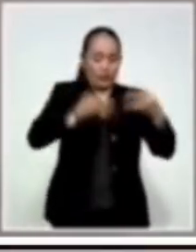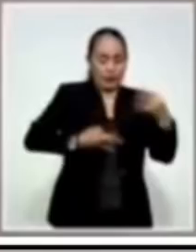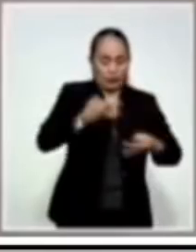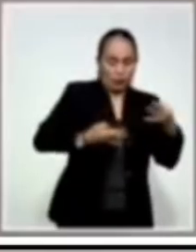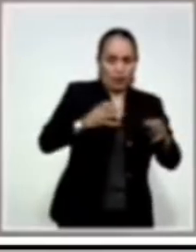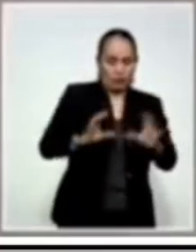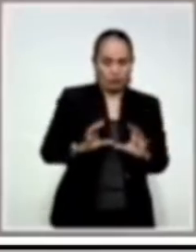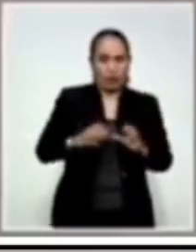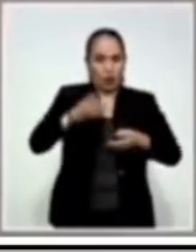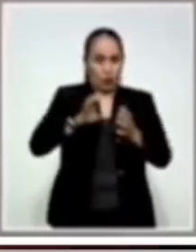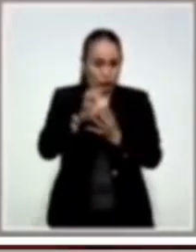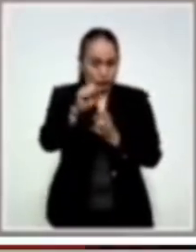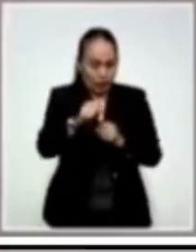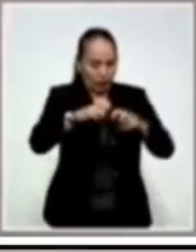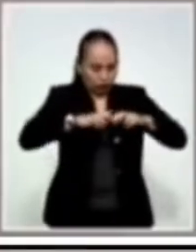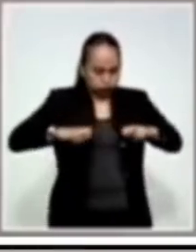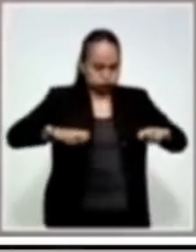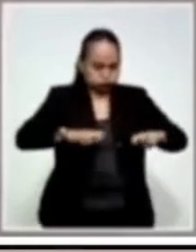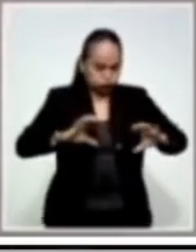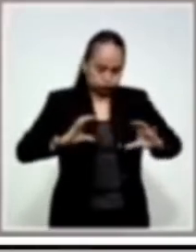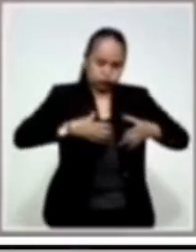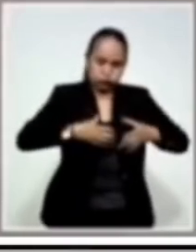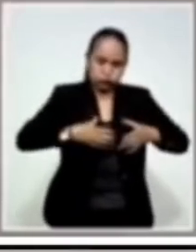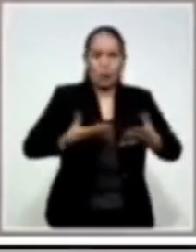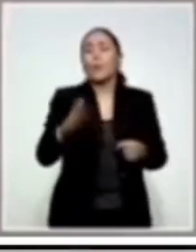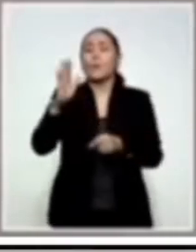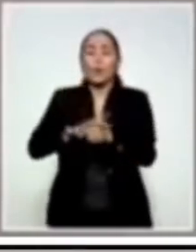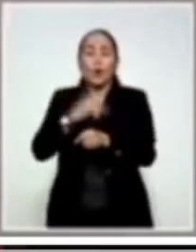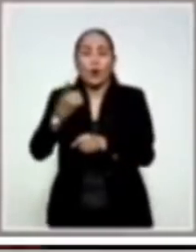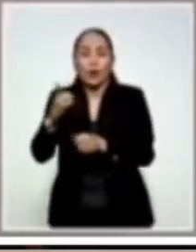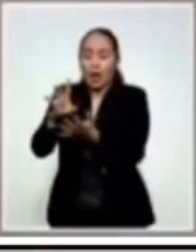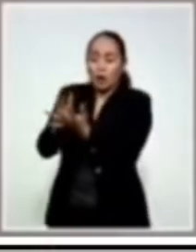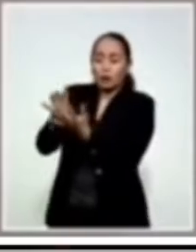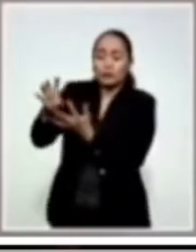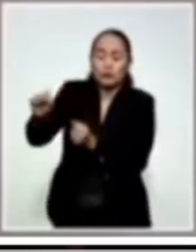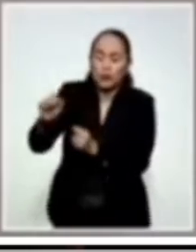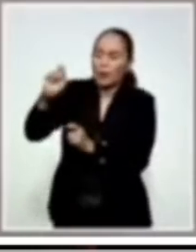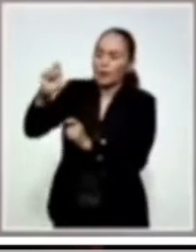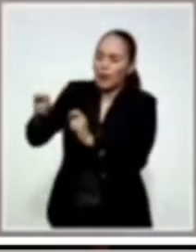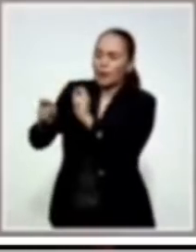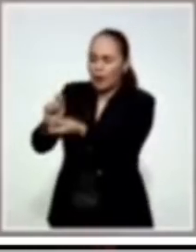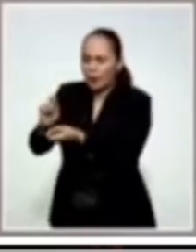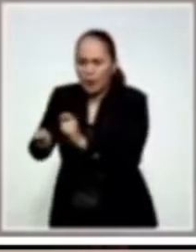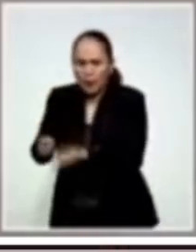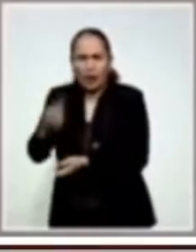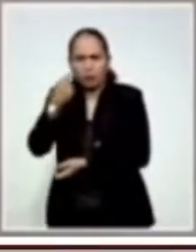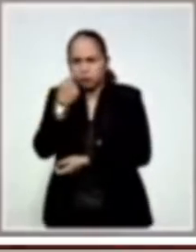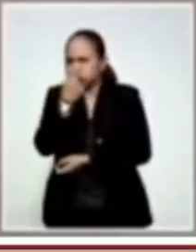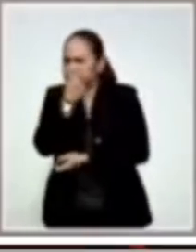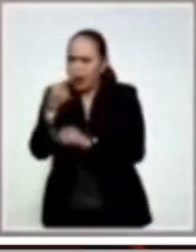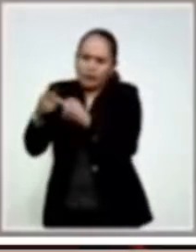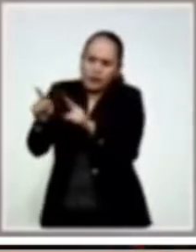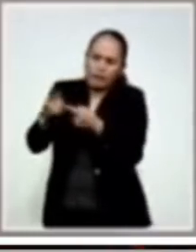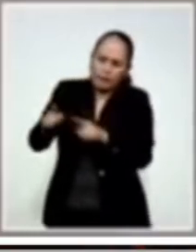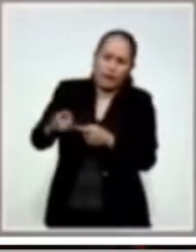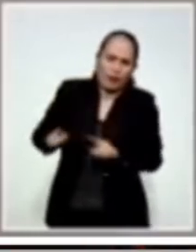son colegiados. ¿Por qué? Porque la Constitución se puede interpretar de formas distintas. Si